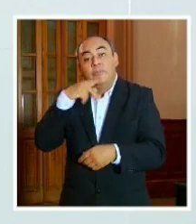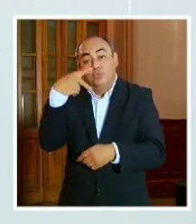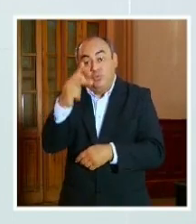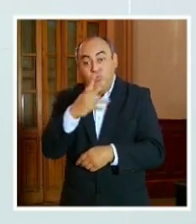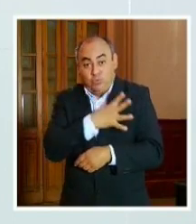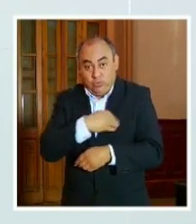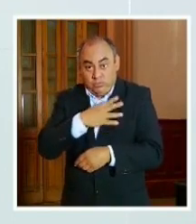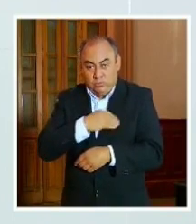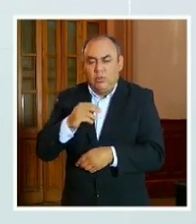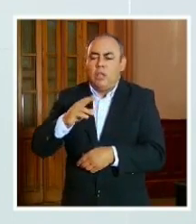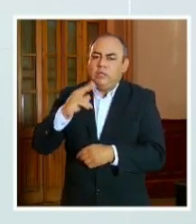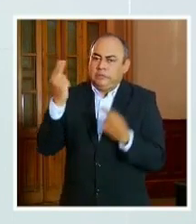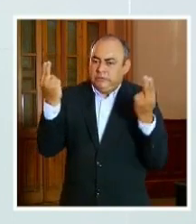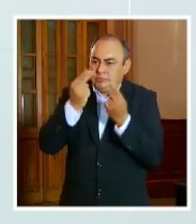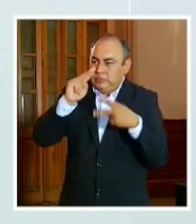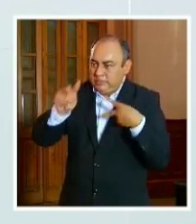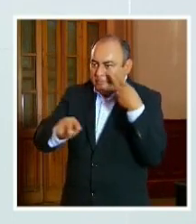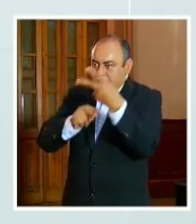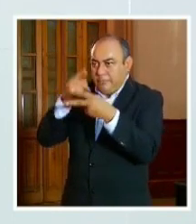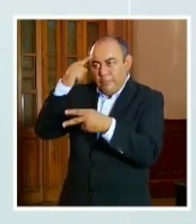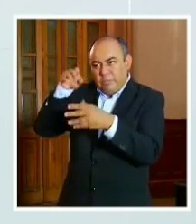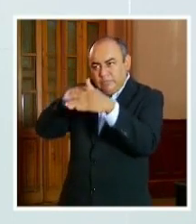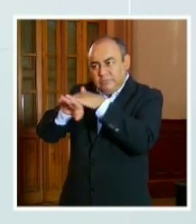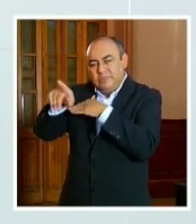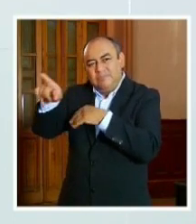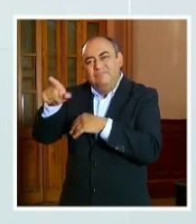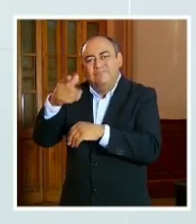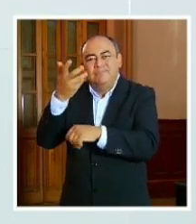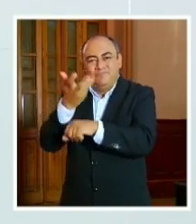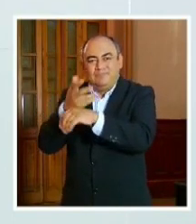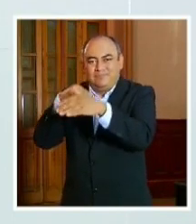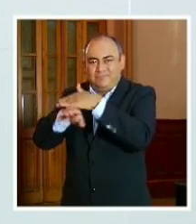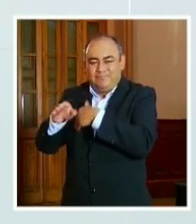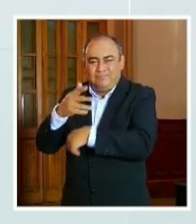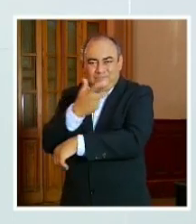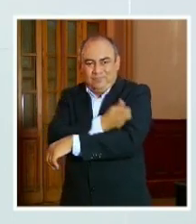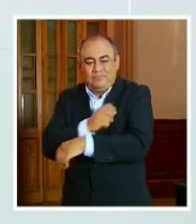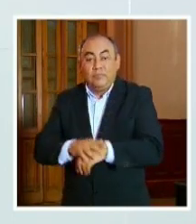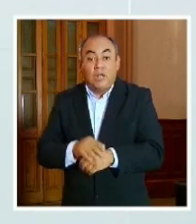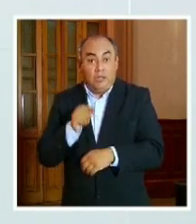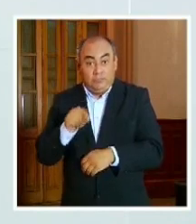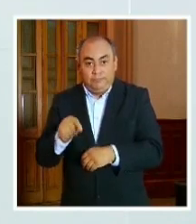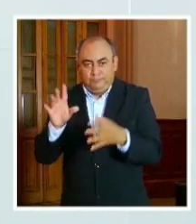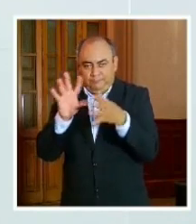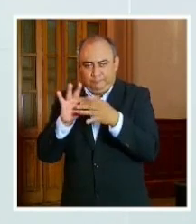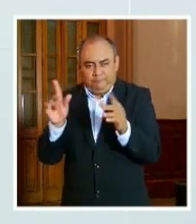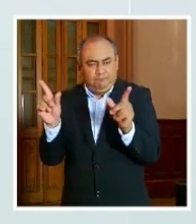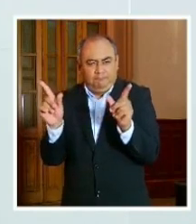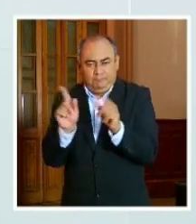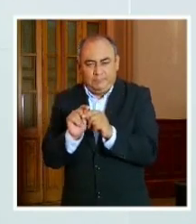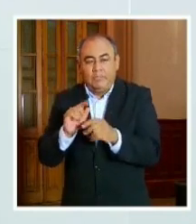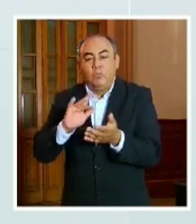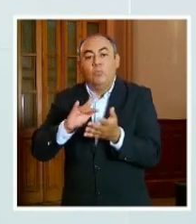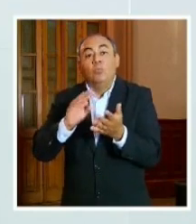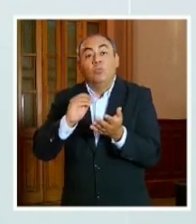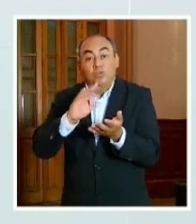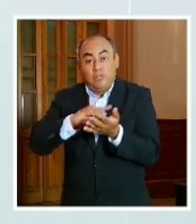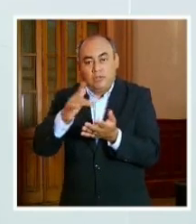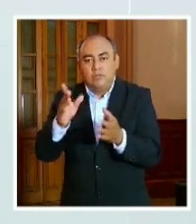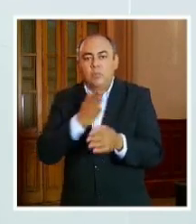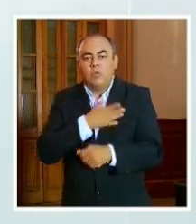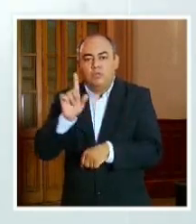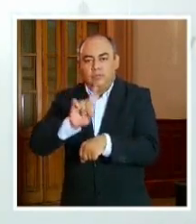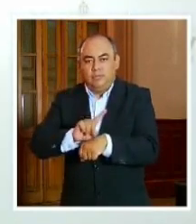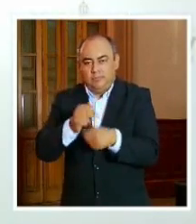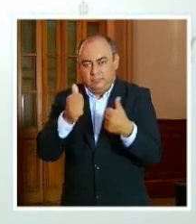a través de nuestra estrategia de vacunación transfronteriza. Con esto terminamos. Muchísimas gracias, que tengan un muy buen día.